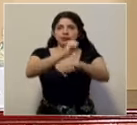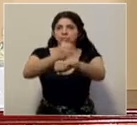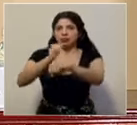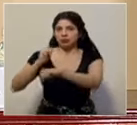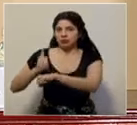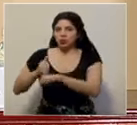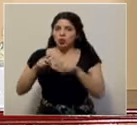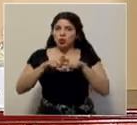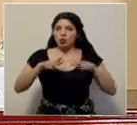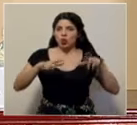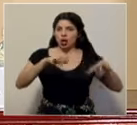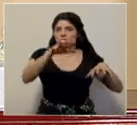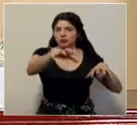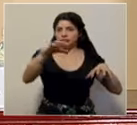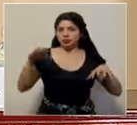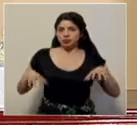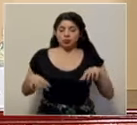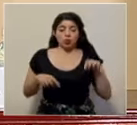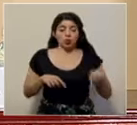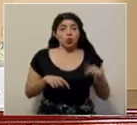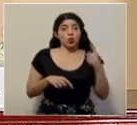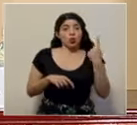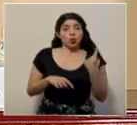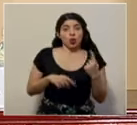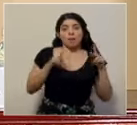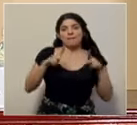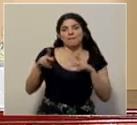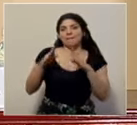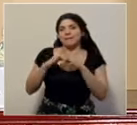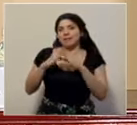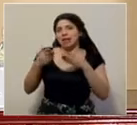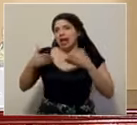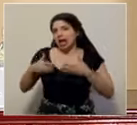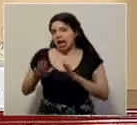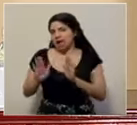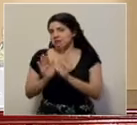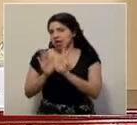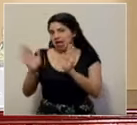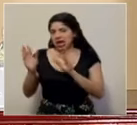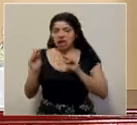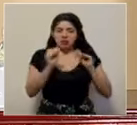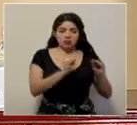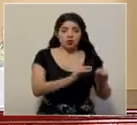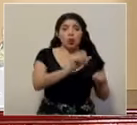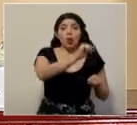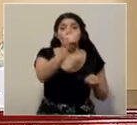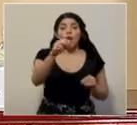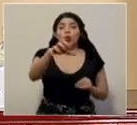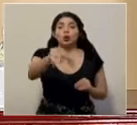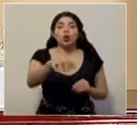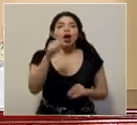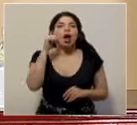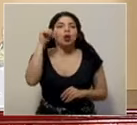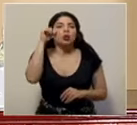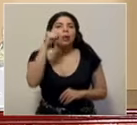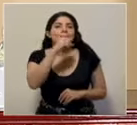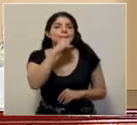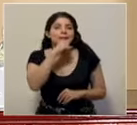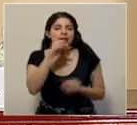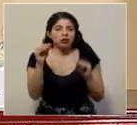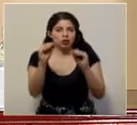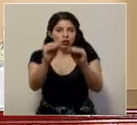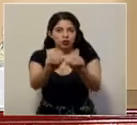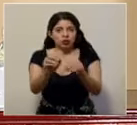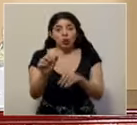para personas habitantes de calle en términos generales, otro para el manejo de adultos mayores y otro para